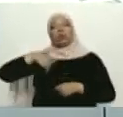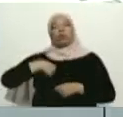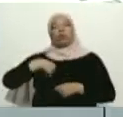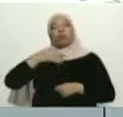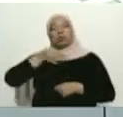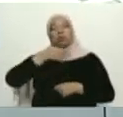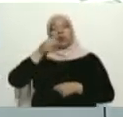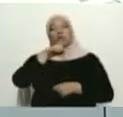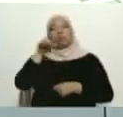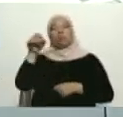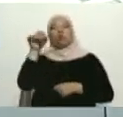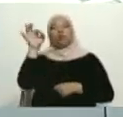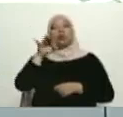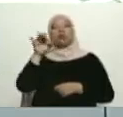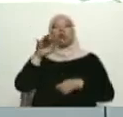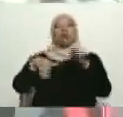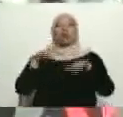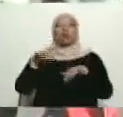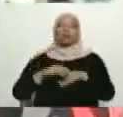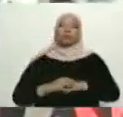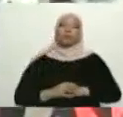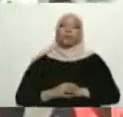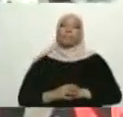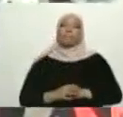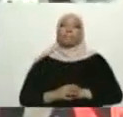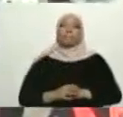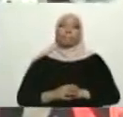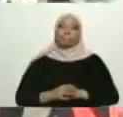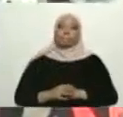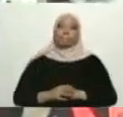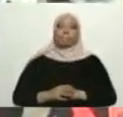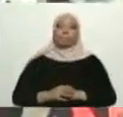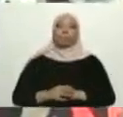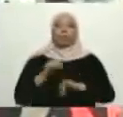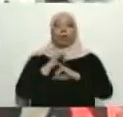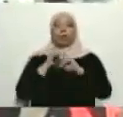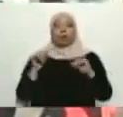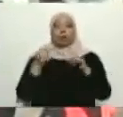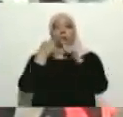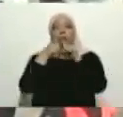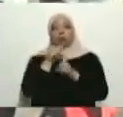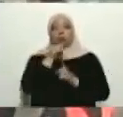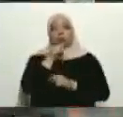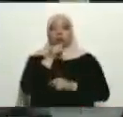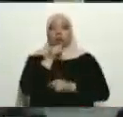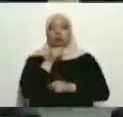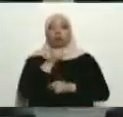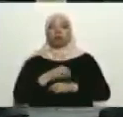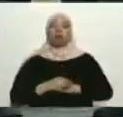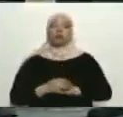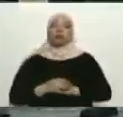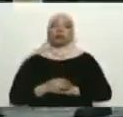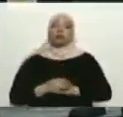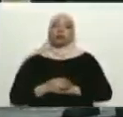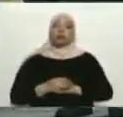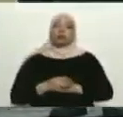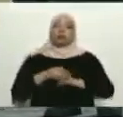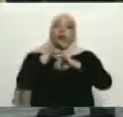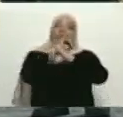Katy cuyagua 89% yo con esto termino esto Esta estas palabras feliz